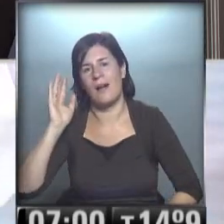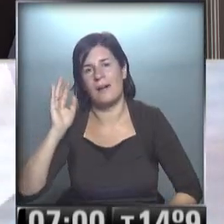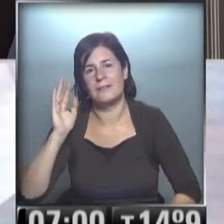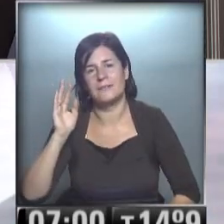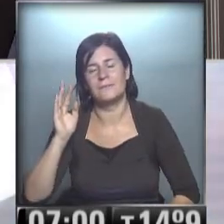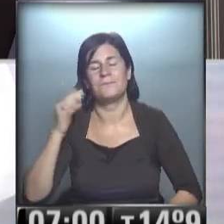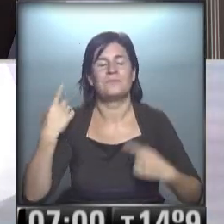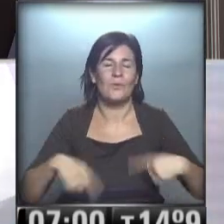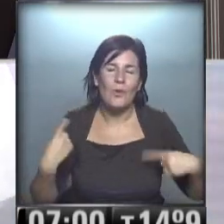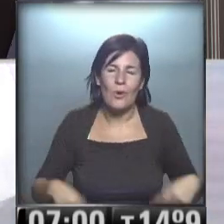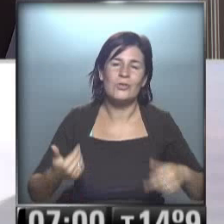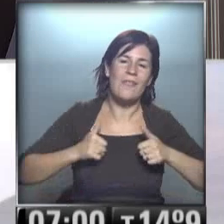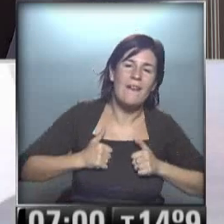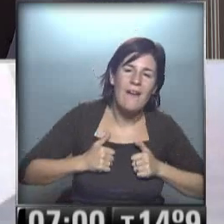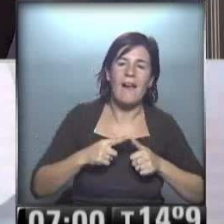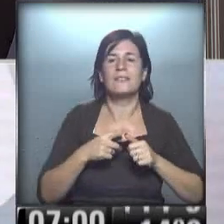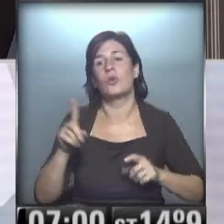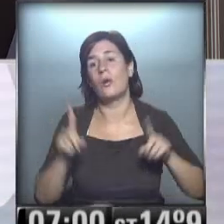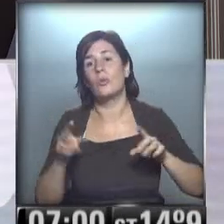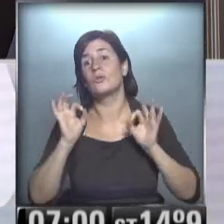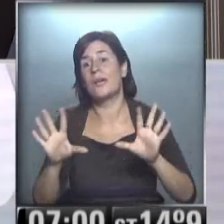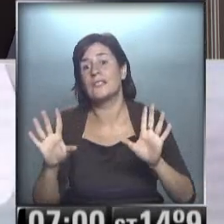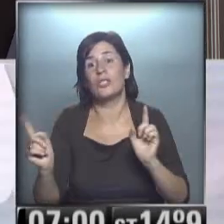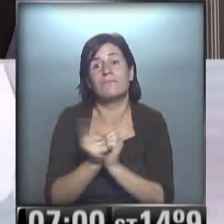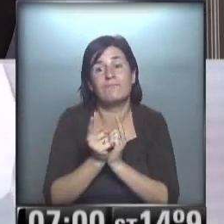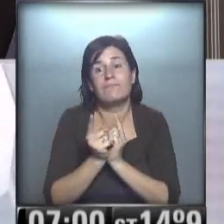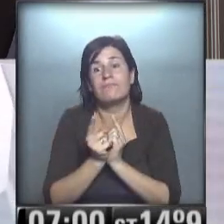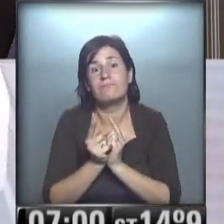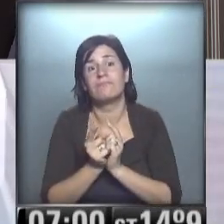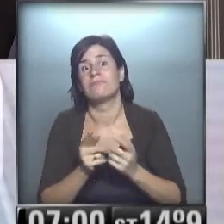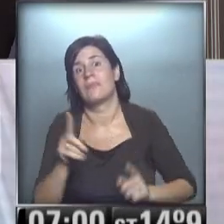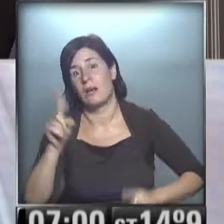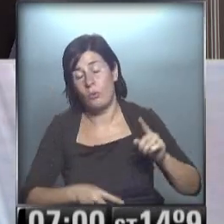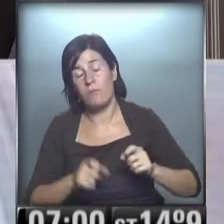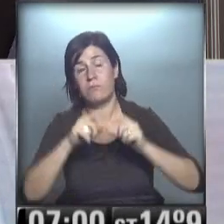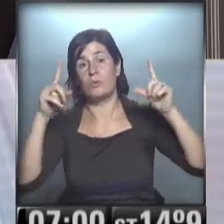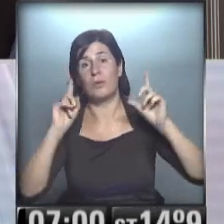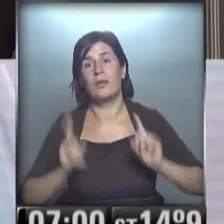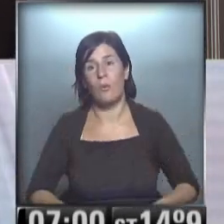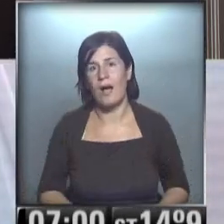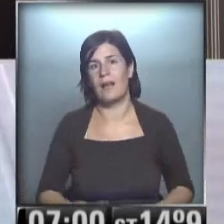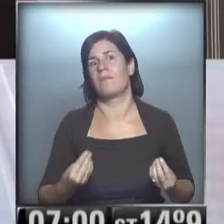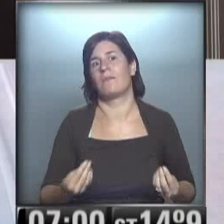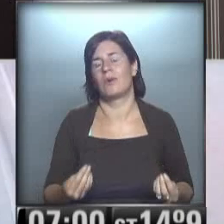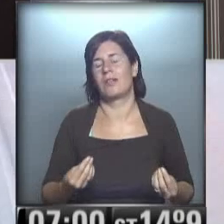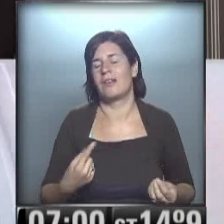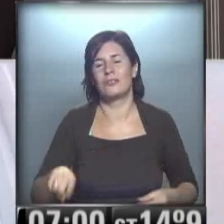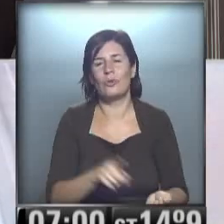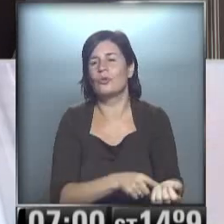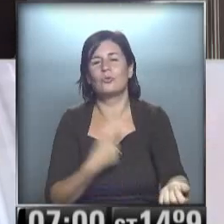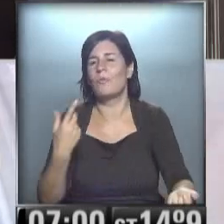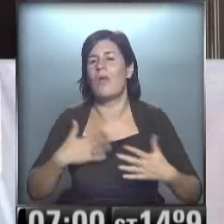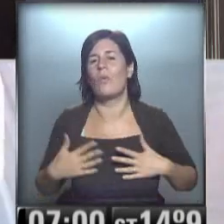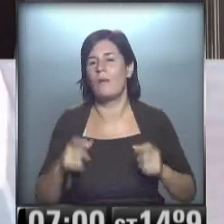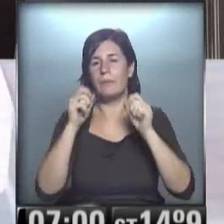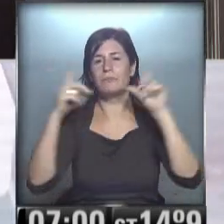disfrutar del descanso y claro, de unas vacaciones cortitas. Y se despiertan como siempre, porque no les queda otra que despertarse, claro, porque es así, porque uno tiene el reloj